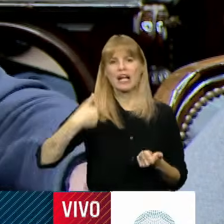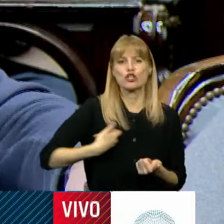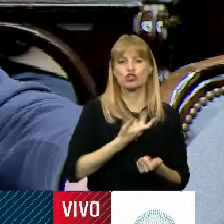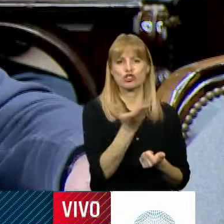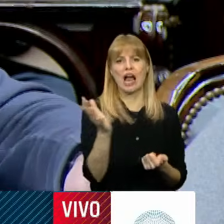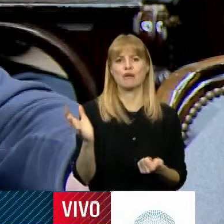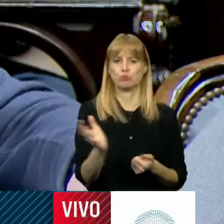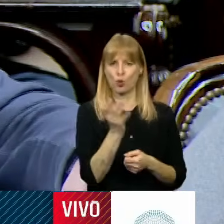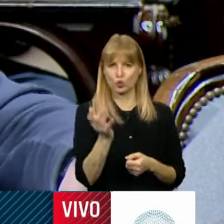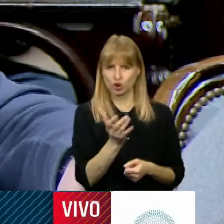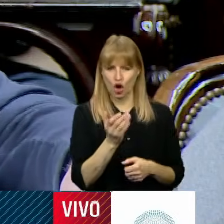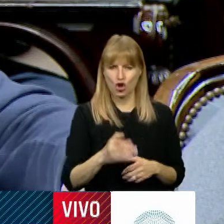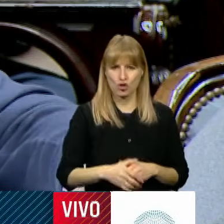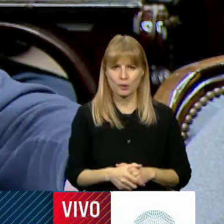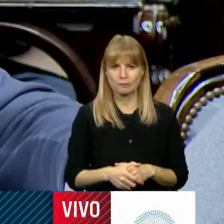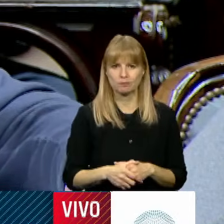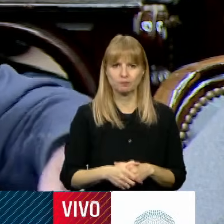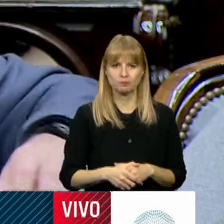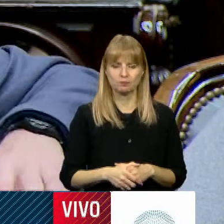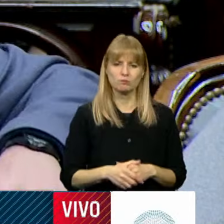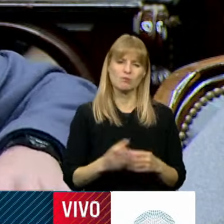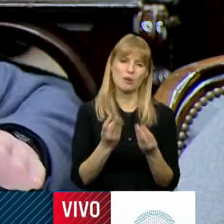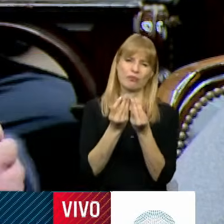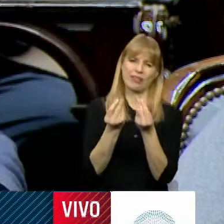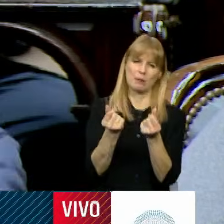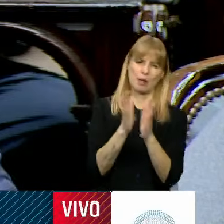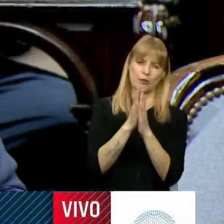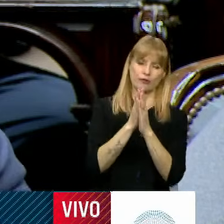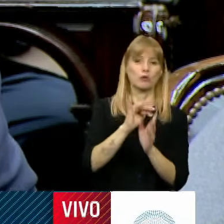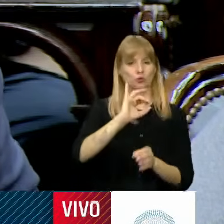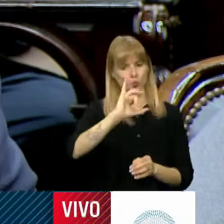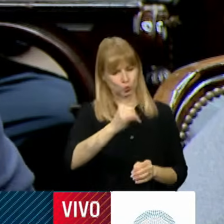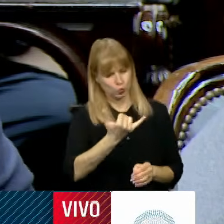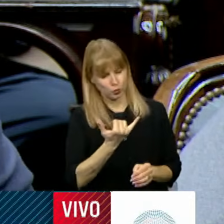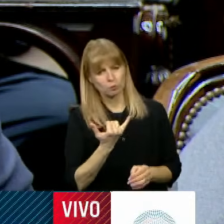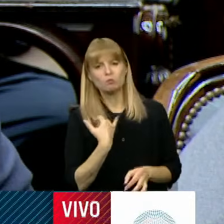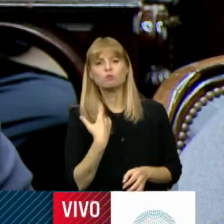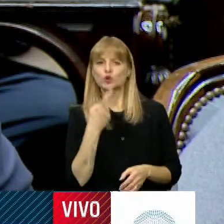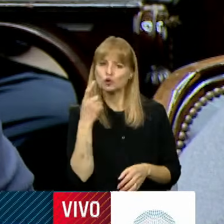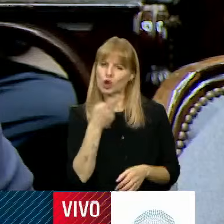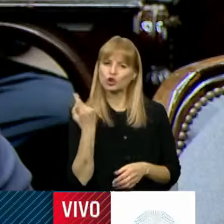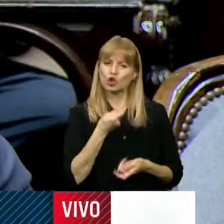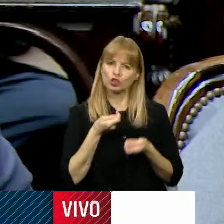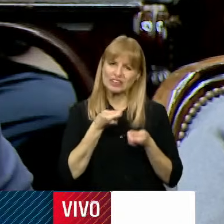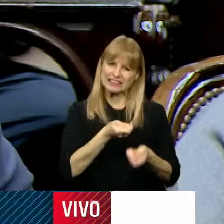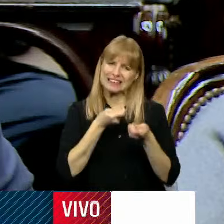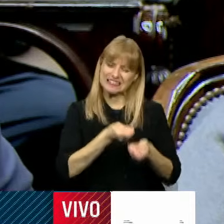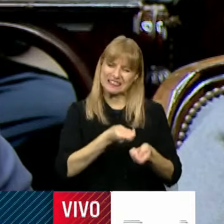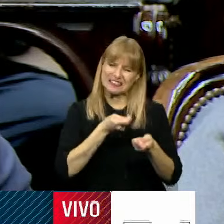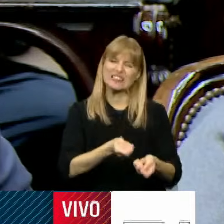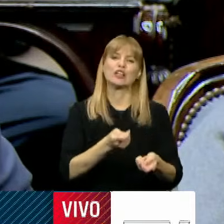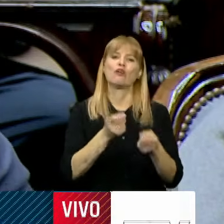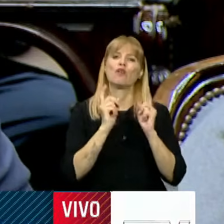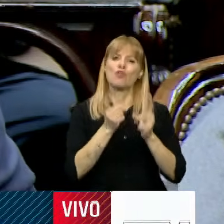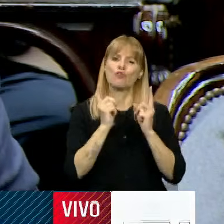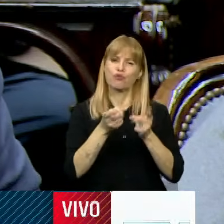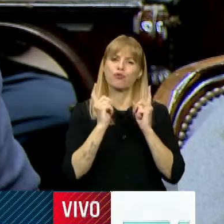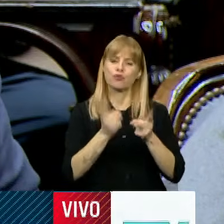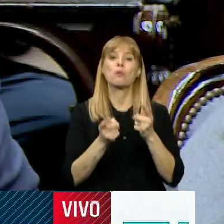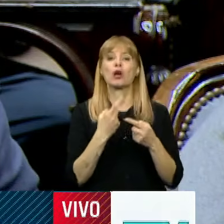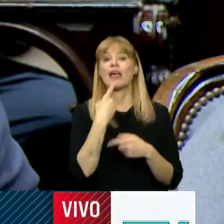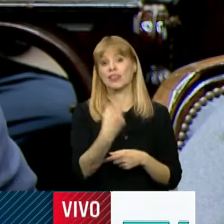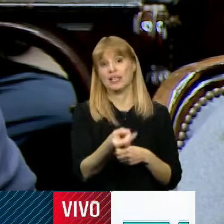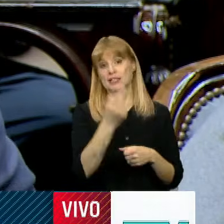gracias, presidente. Miren, nosotros vamos a seguir insistiendo porque es lo que indica la Constitución